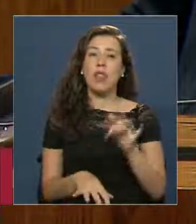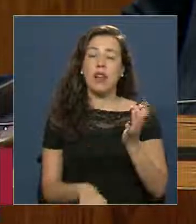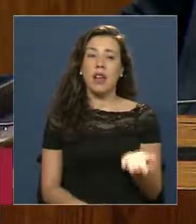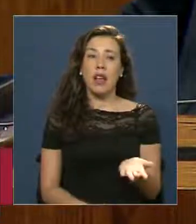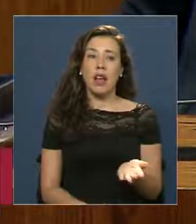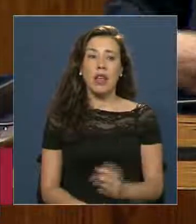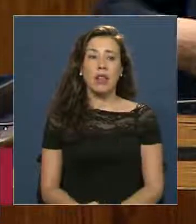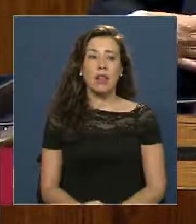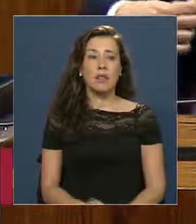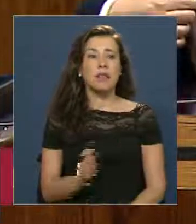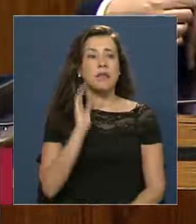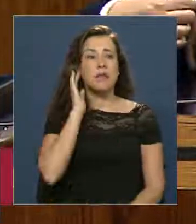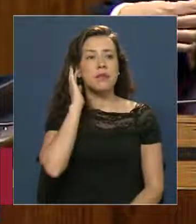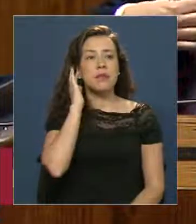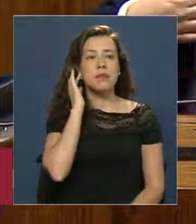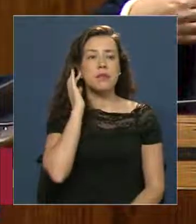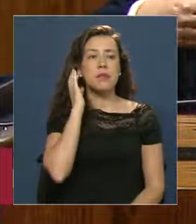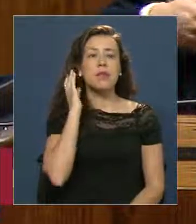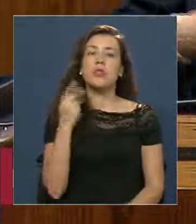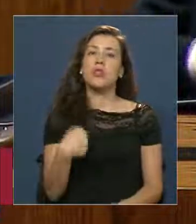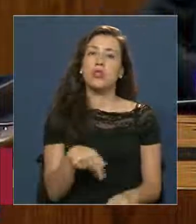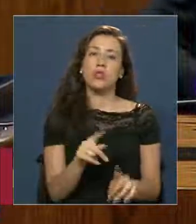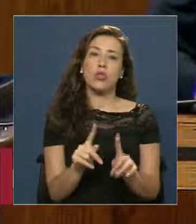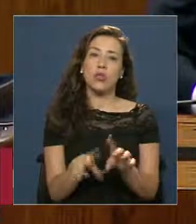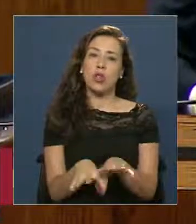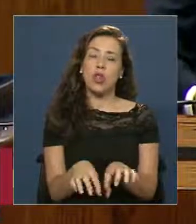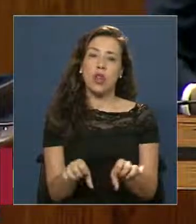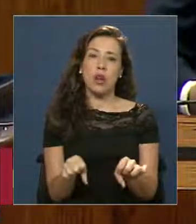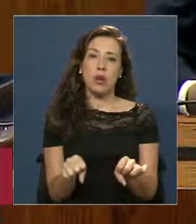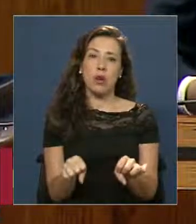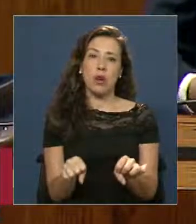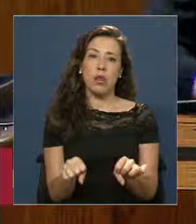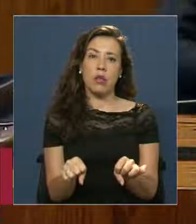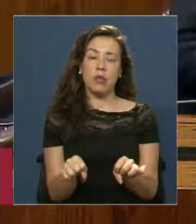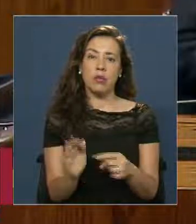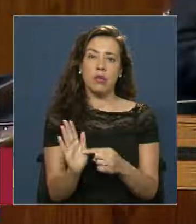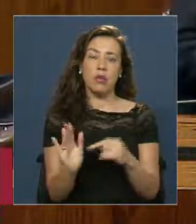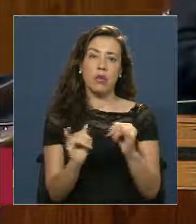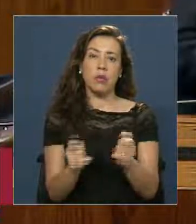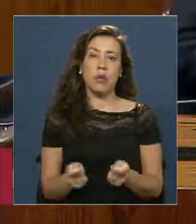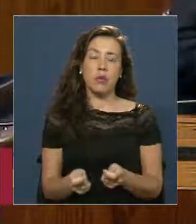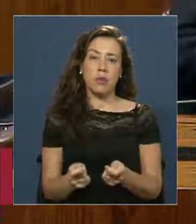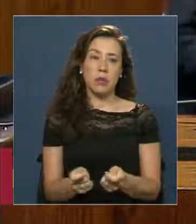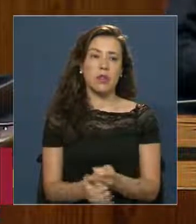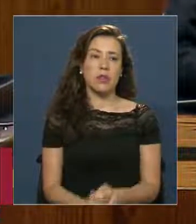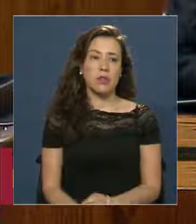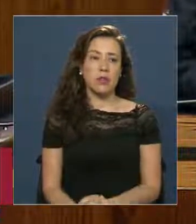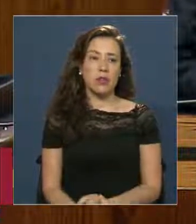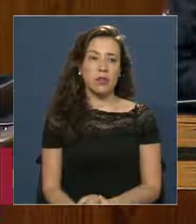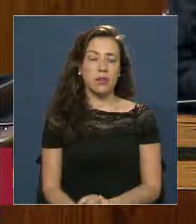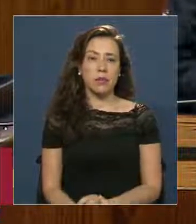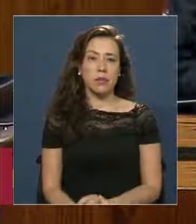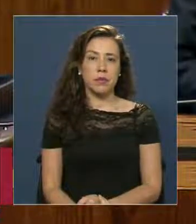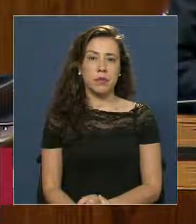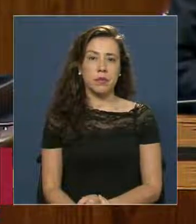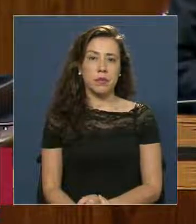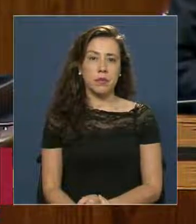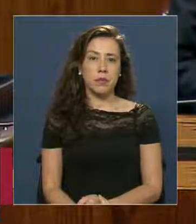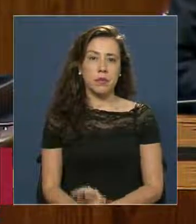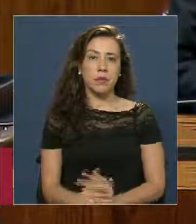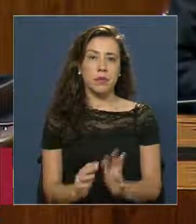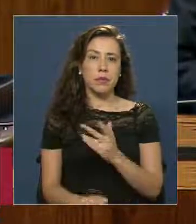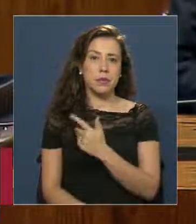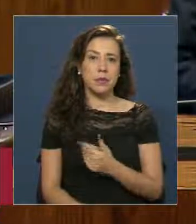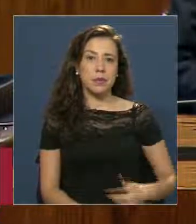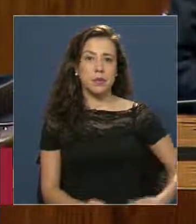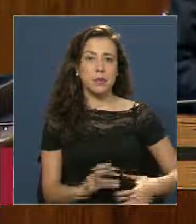los principios y no lo compartimos en la forma como está presentado para esta discusión. He dicho,